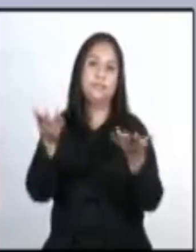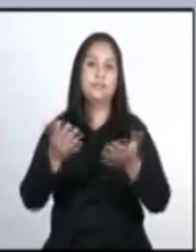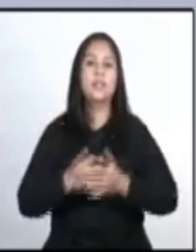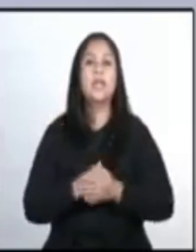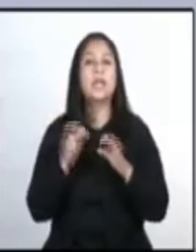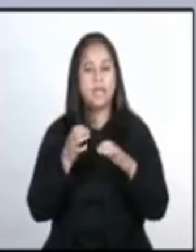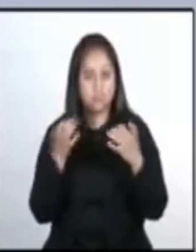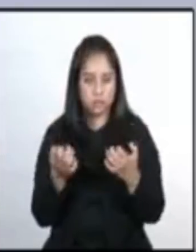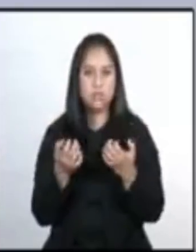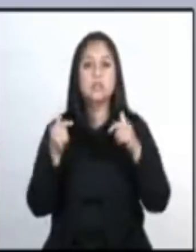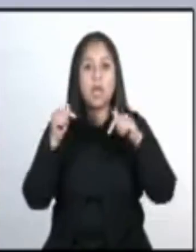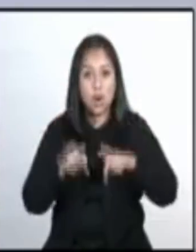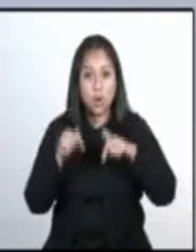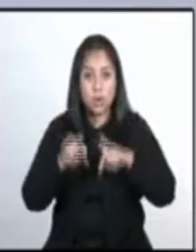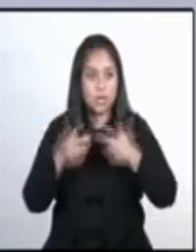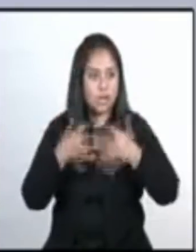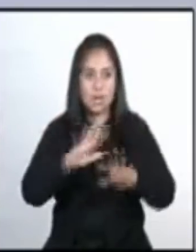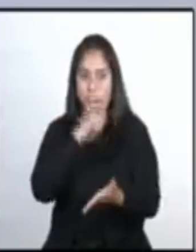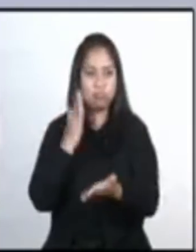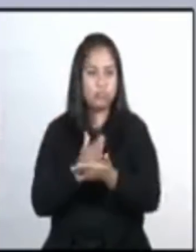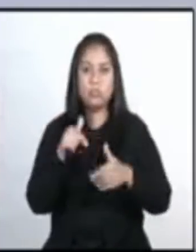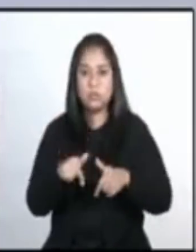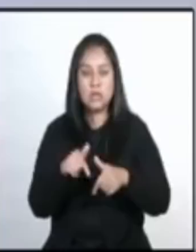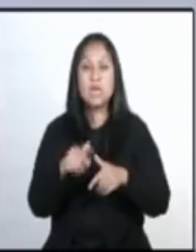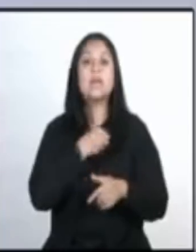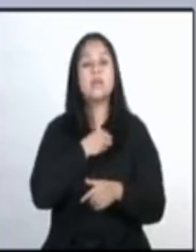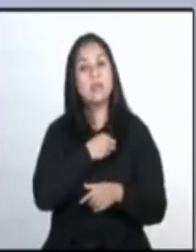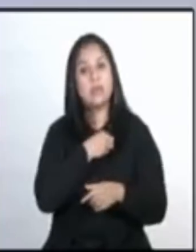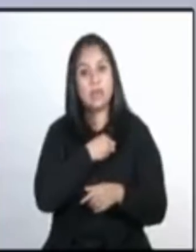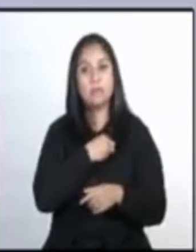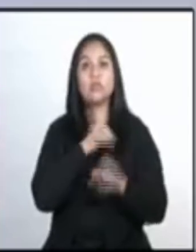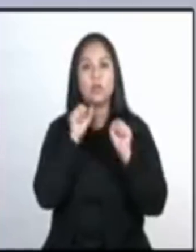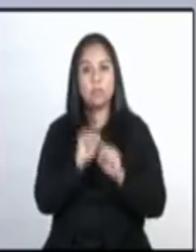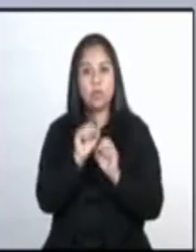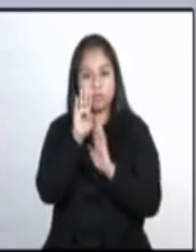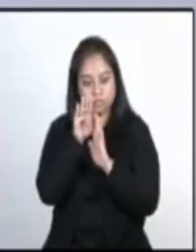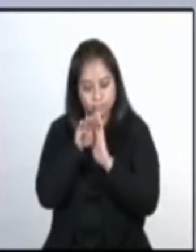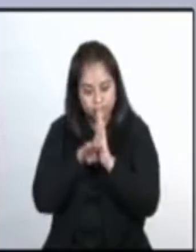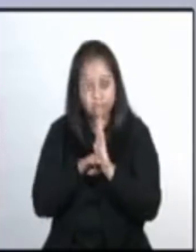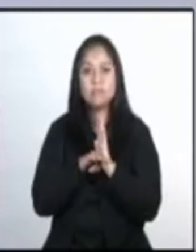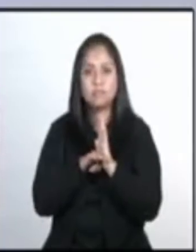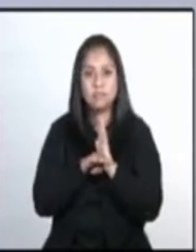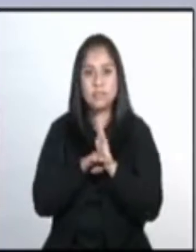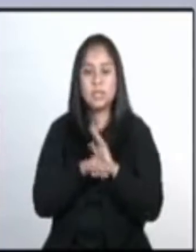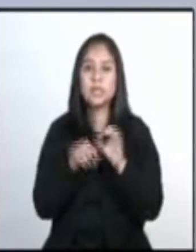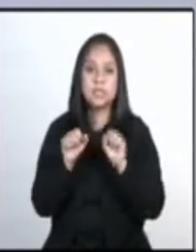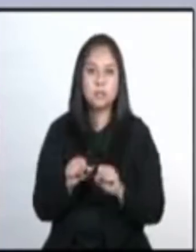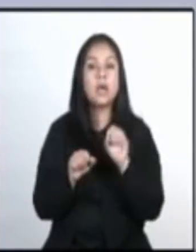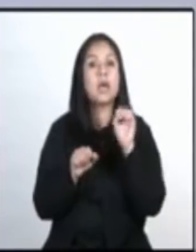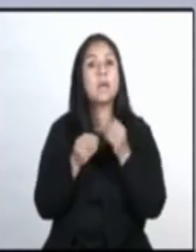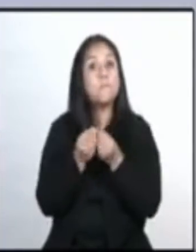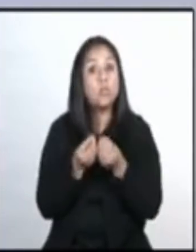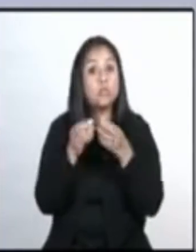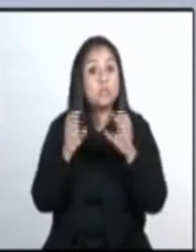En cambio, ahorita con estas medidas, lo que queremos es poder reducir la posibilidad de que mucha gente pueda